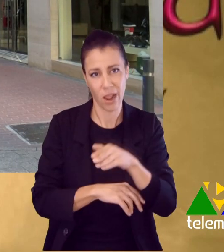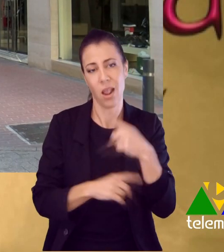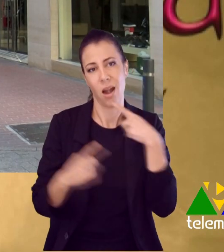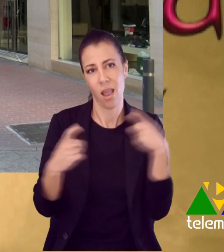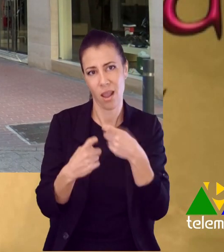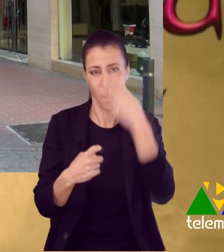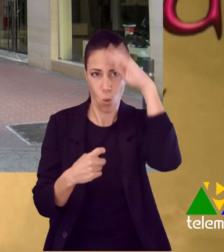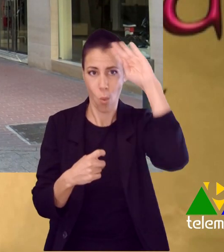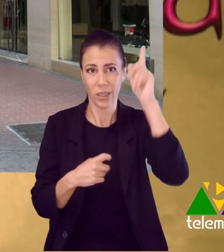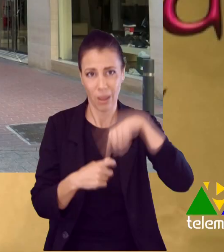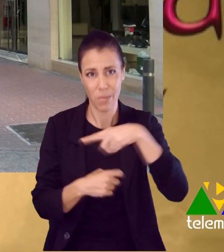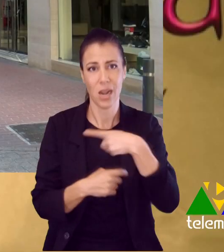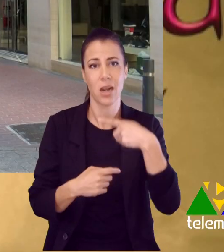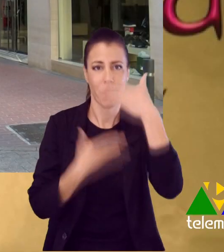Cuba.